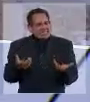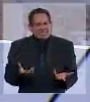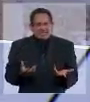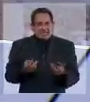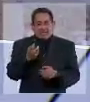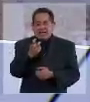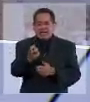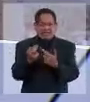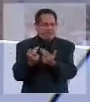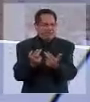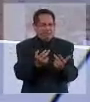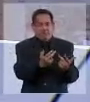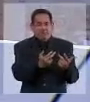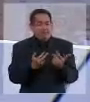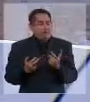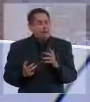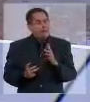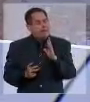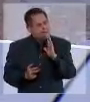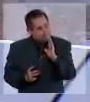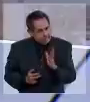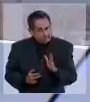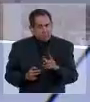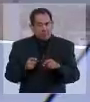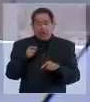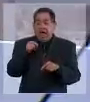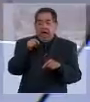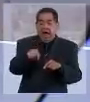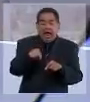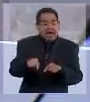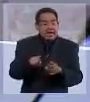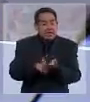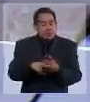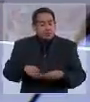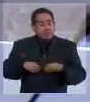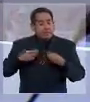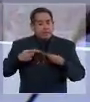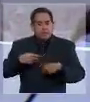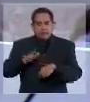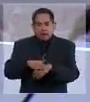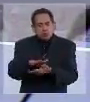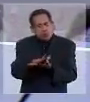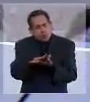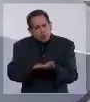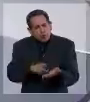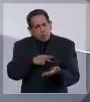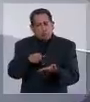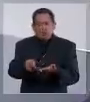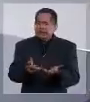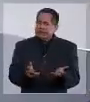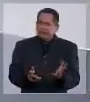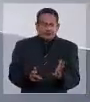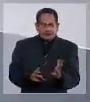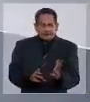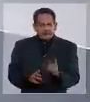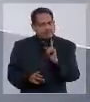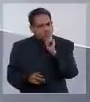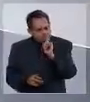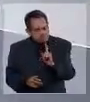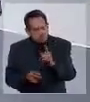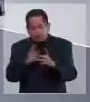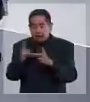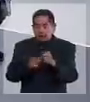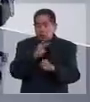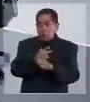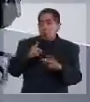fragilidad que se tiene donde vive la gente más humilde, más pobre. Primero eso.